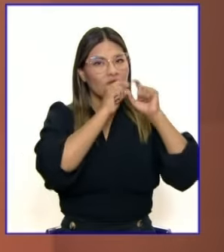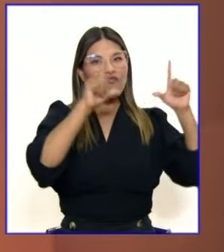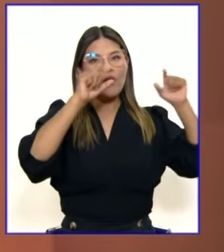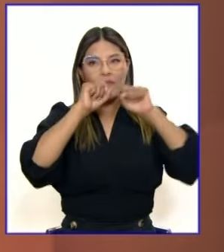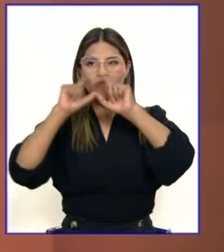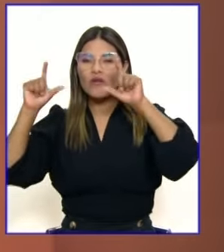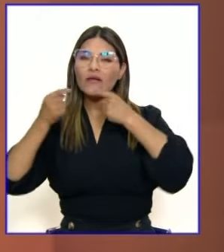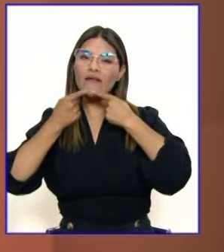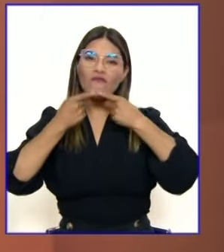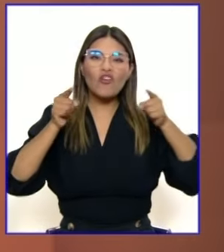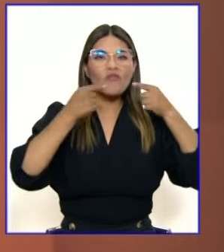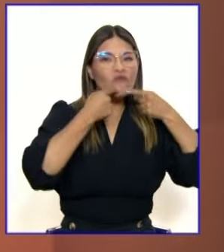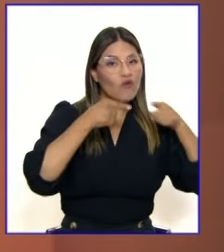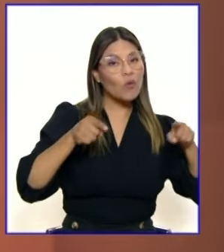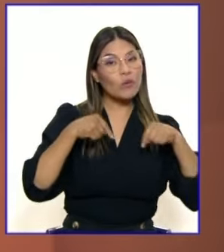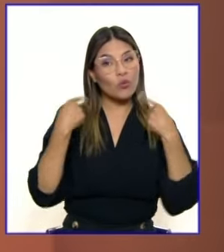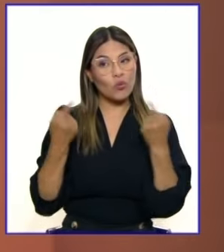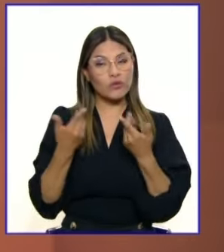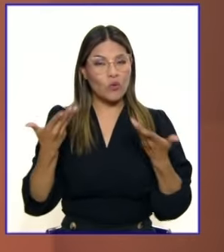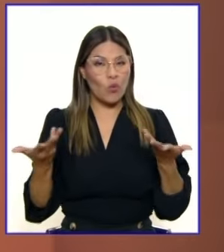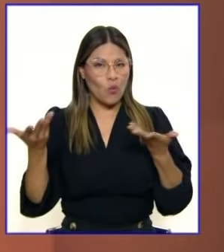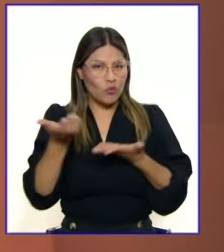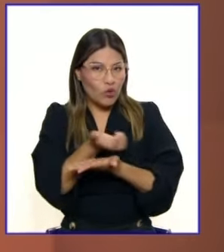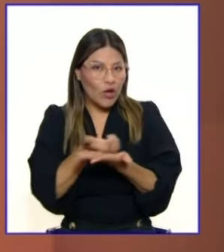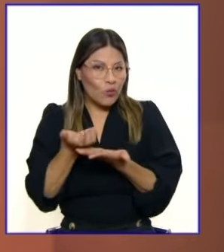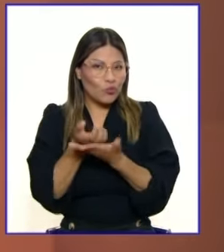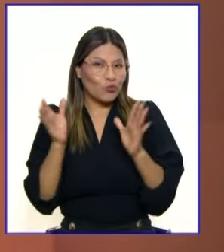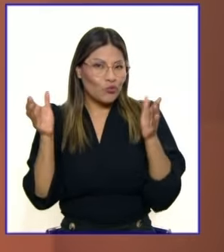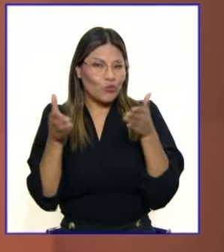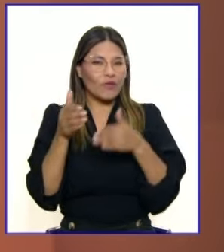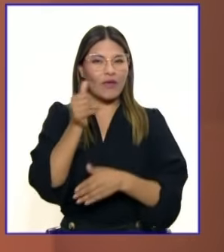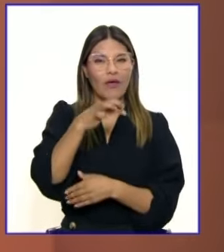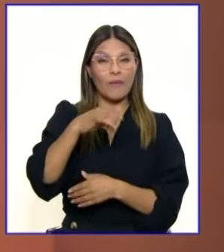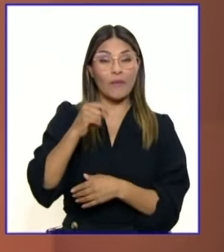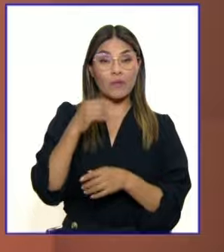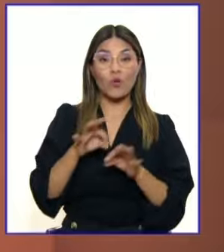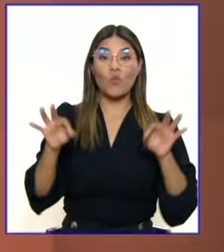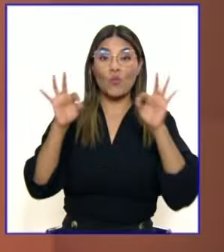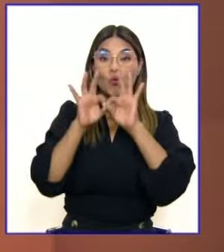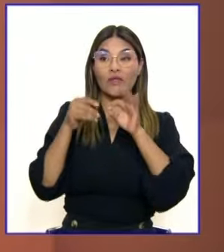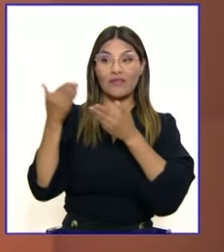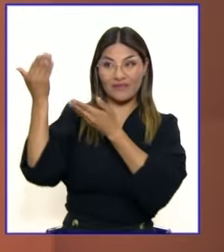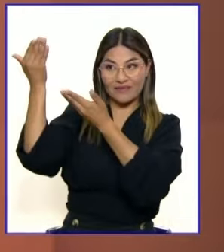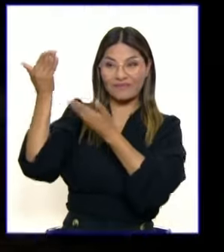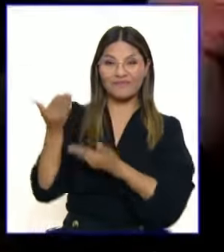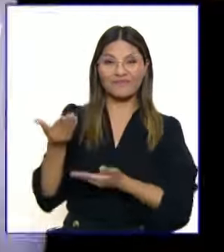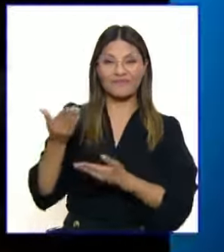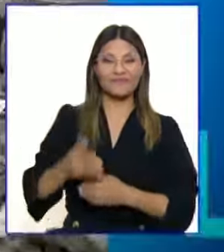de cooperación económica, así como la llegada de importantes líderes mundiales. Aquí los detalles.